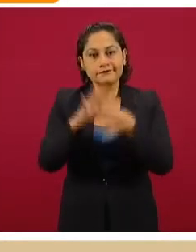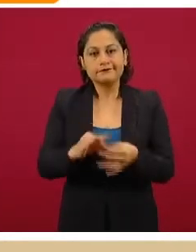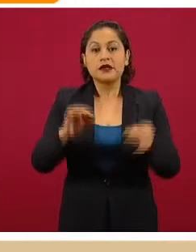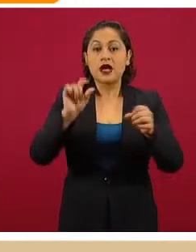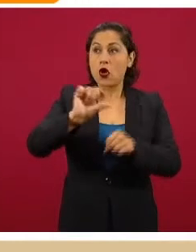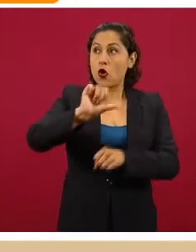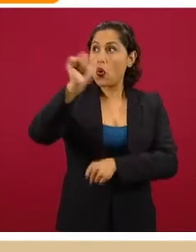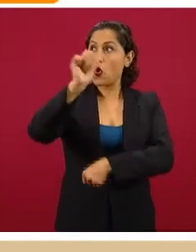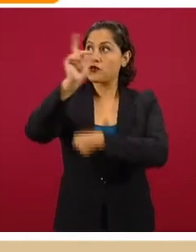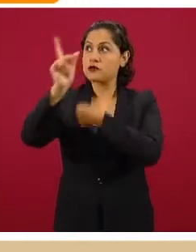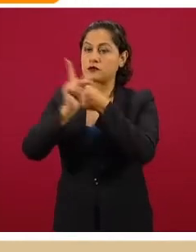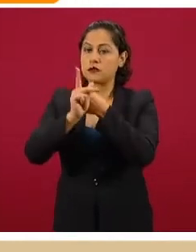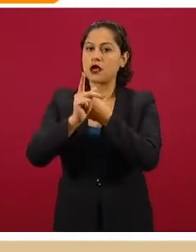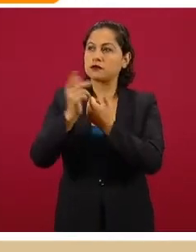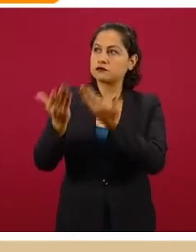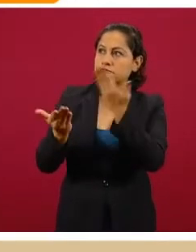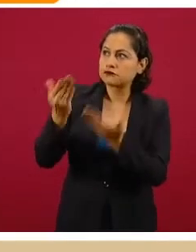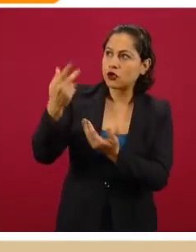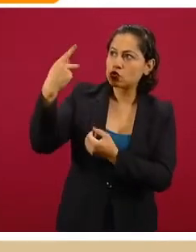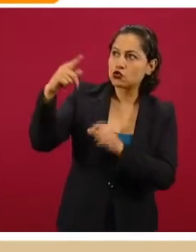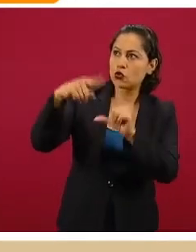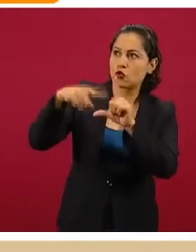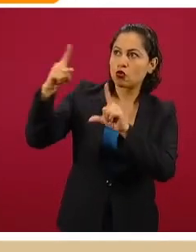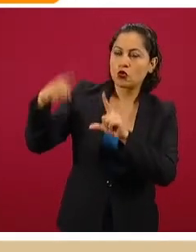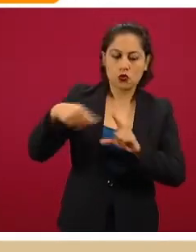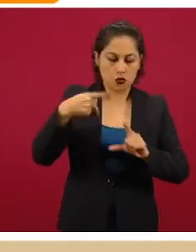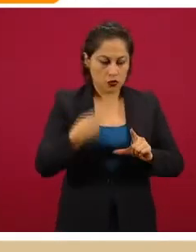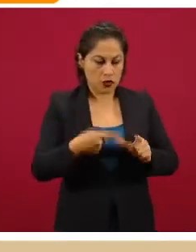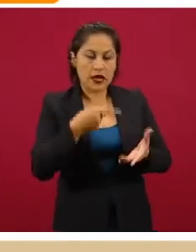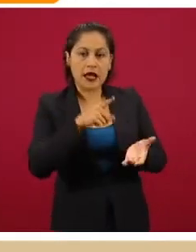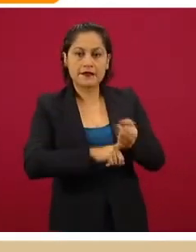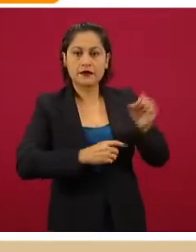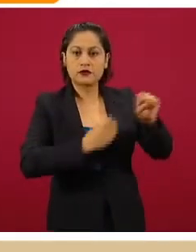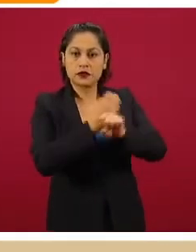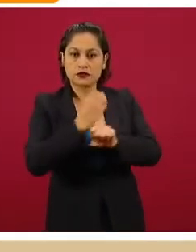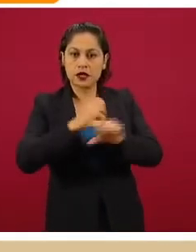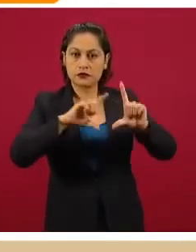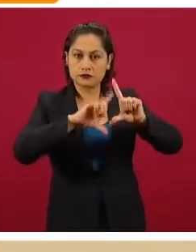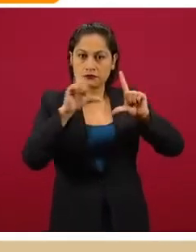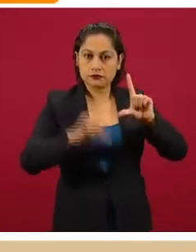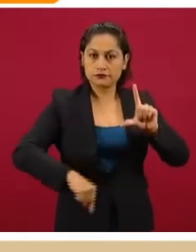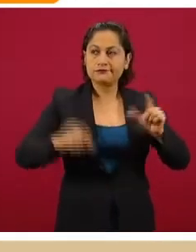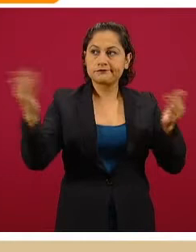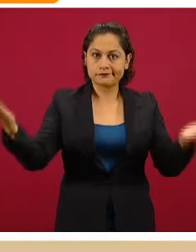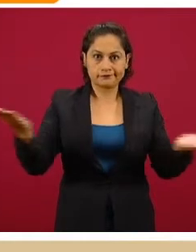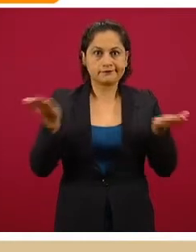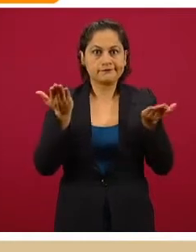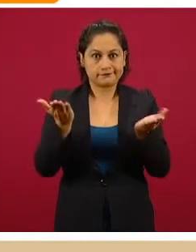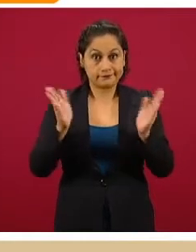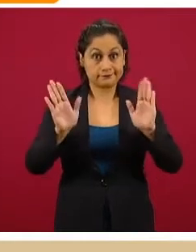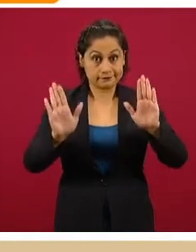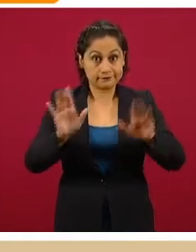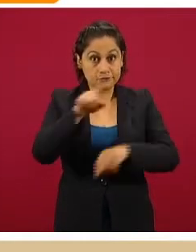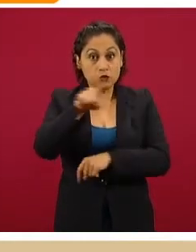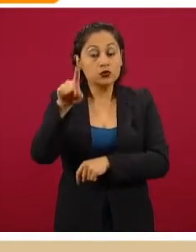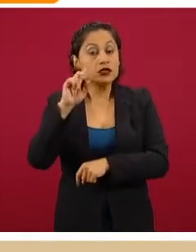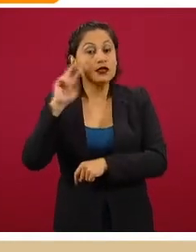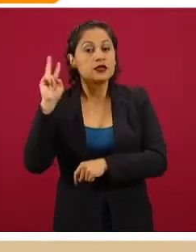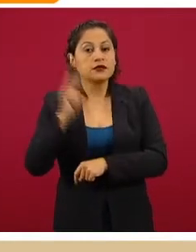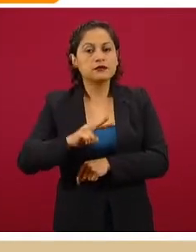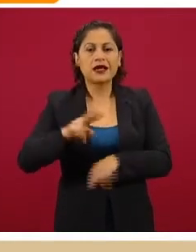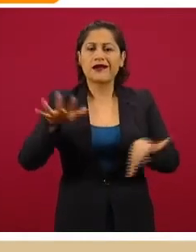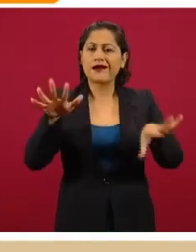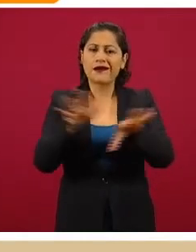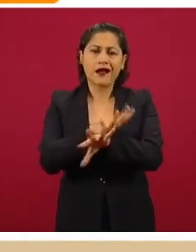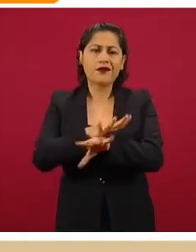naciones y también las de las 32 entidades federativas de nuestro país, y hemos destacado que tienen patrones de ocurrencia muy